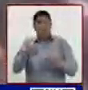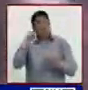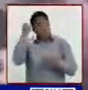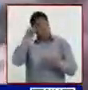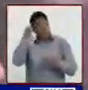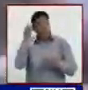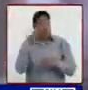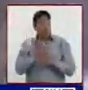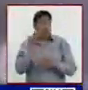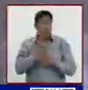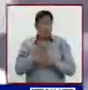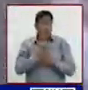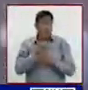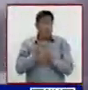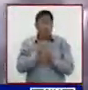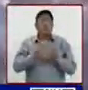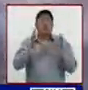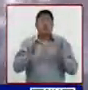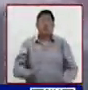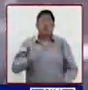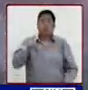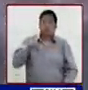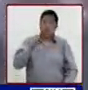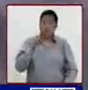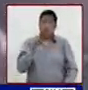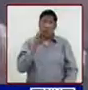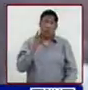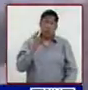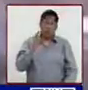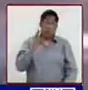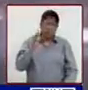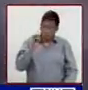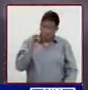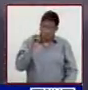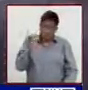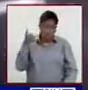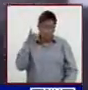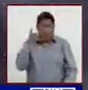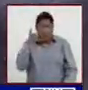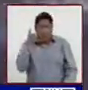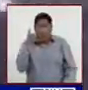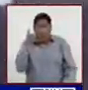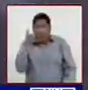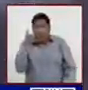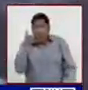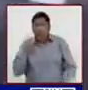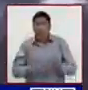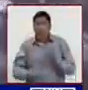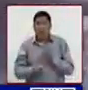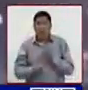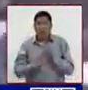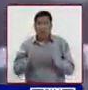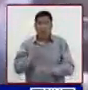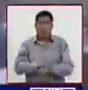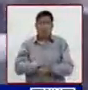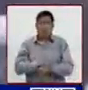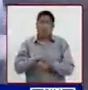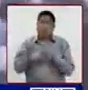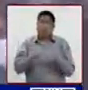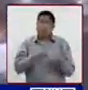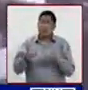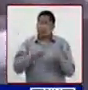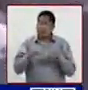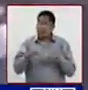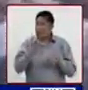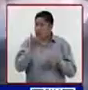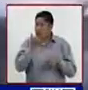molestando. El compañero Porfirio es lo que me llamaron, que desde los cocaleros, y es una preocupación lo que está haciendo. Va